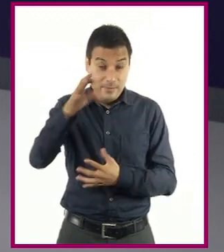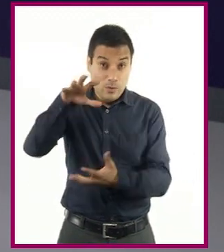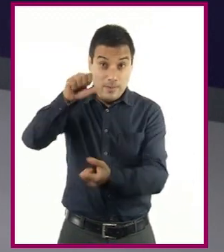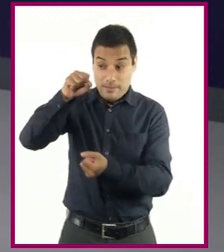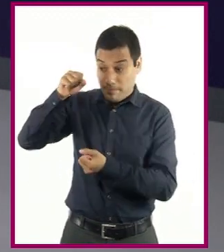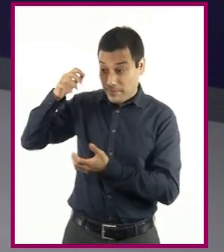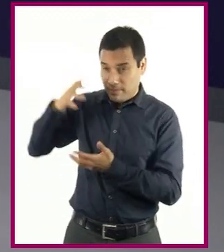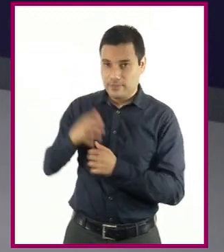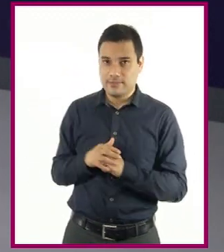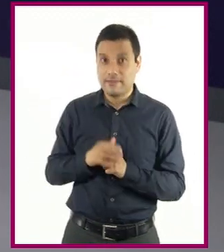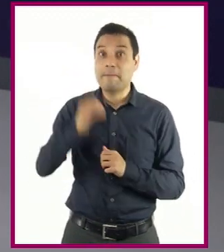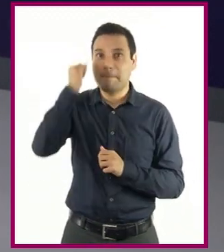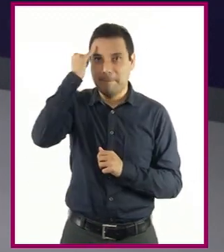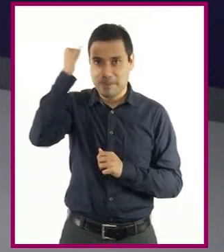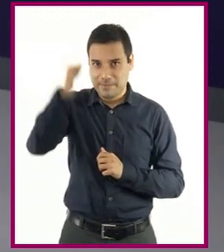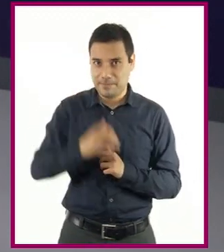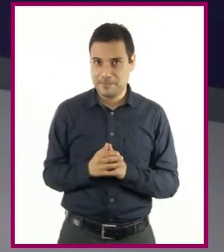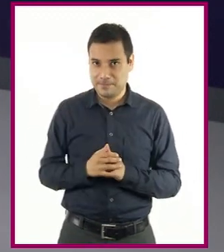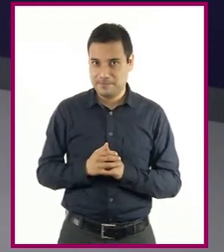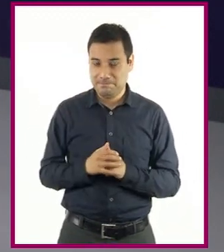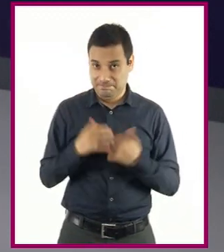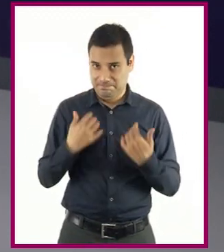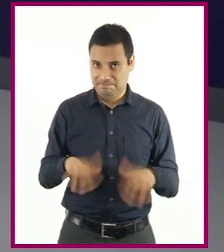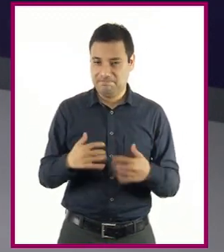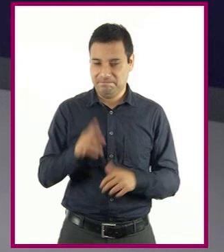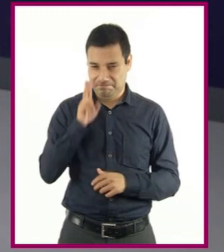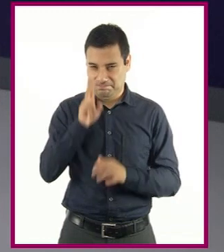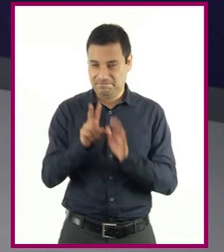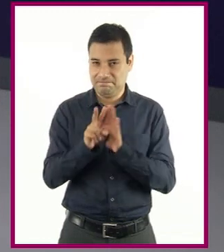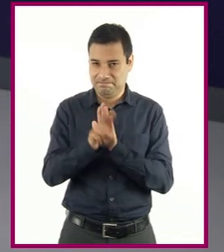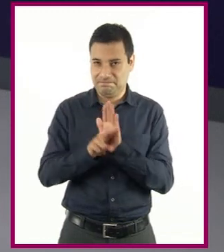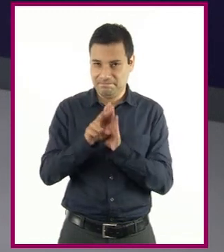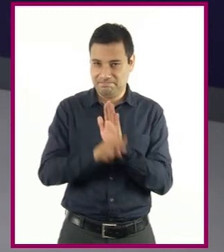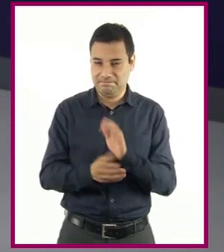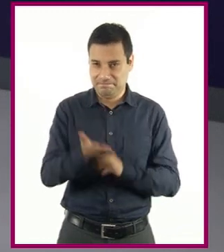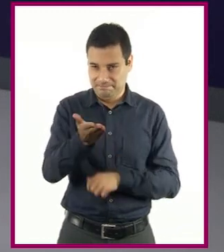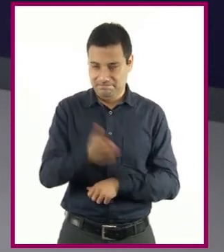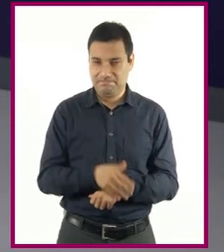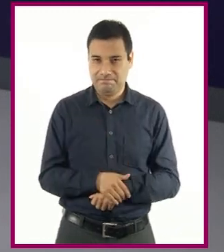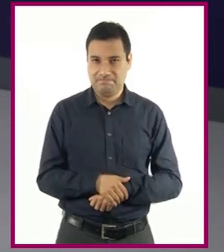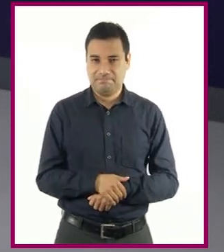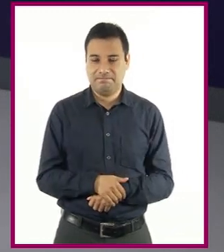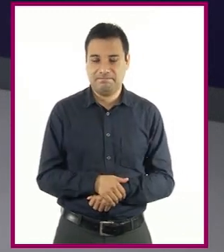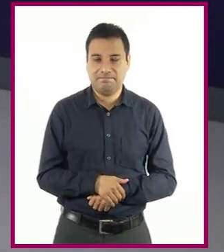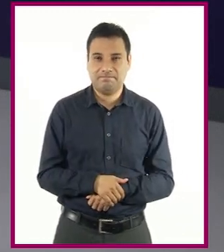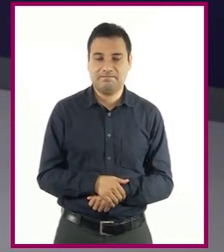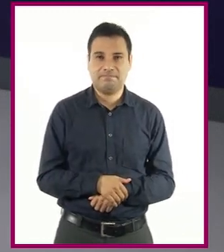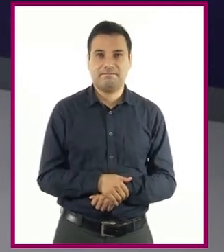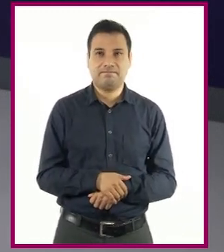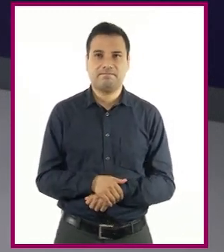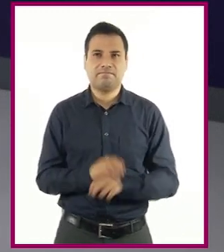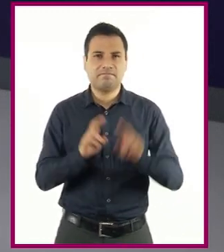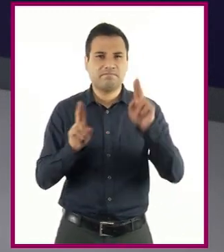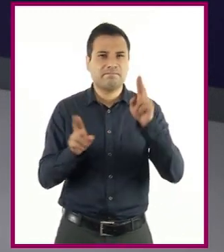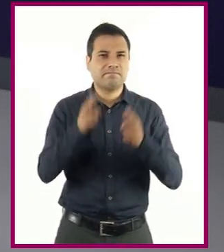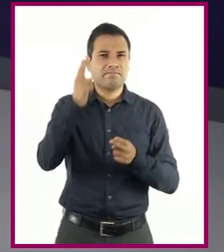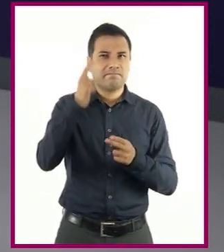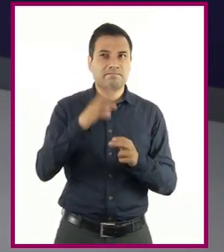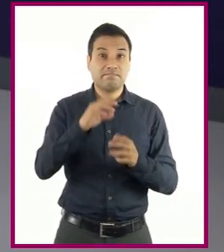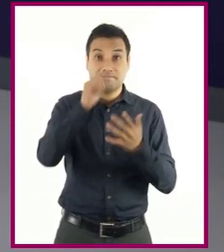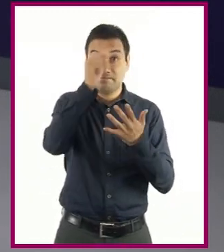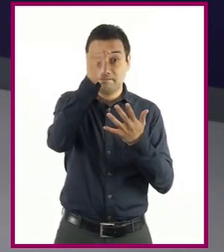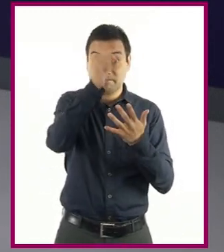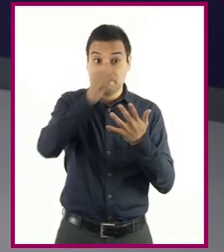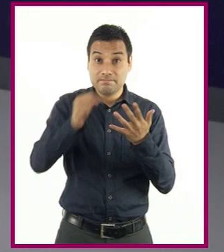y los invito a observar el siguiente recurso audiovisual para recordar los componentes del universo que maravillaron